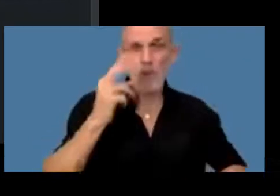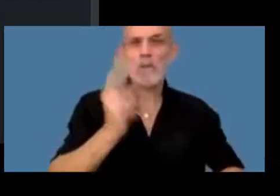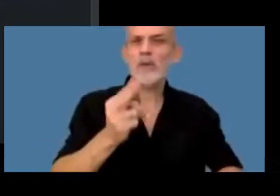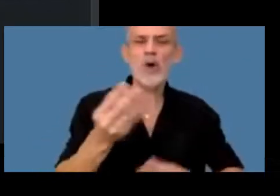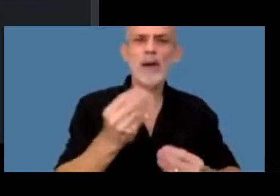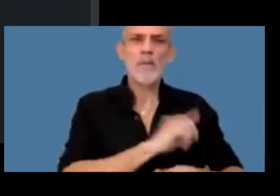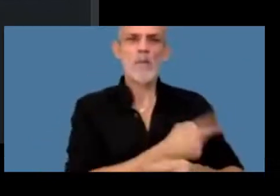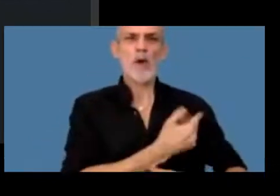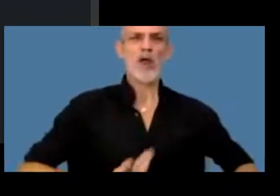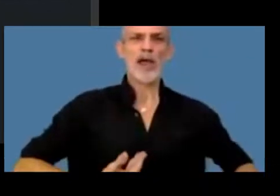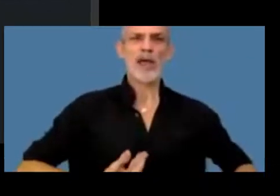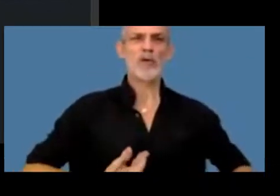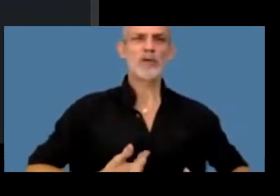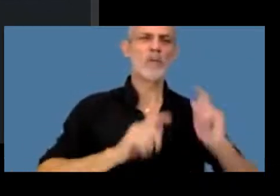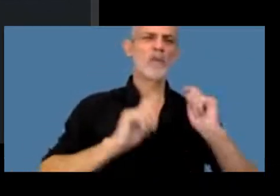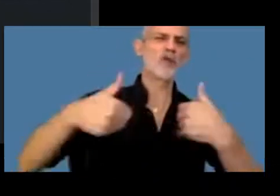Ejecutivo subdelegue